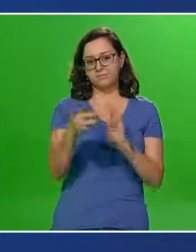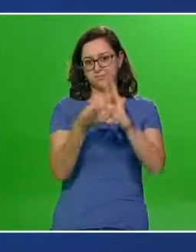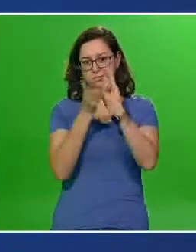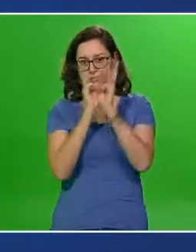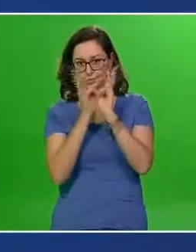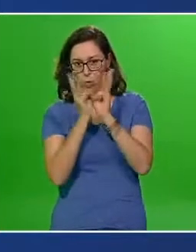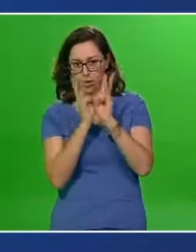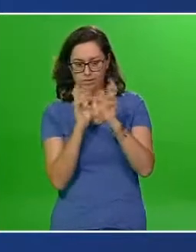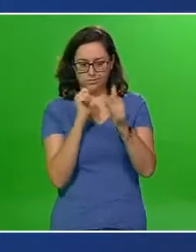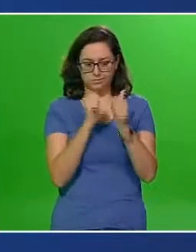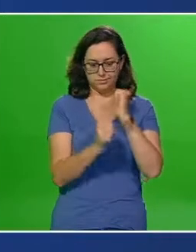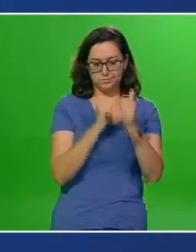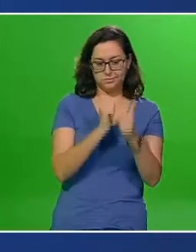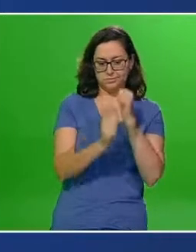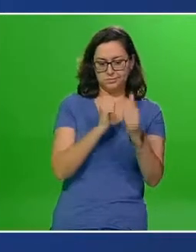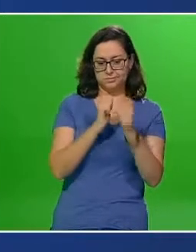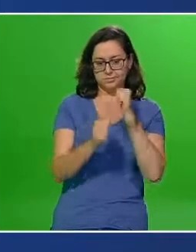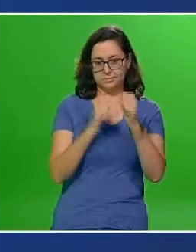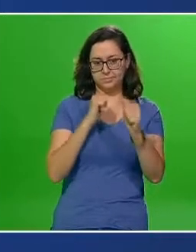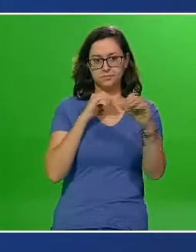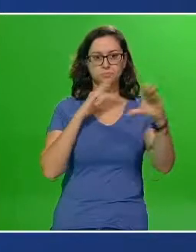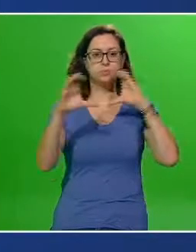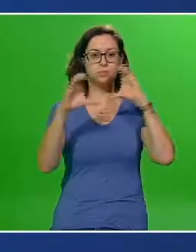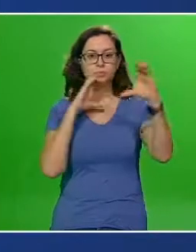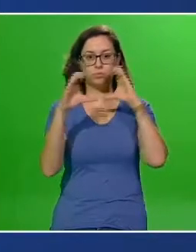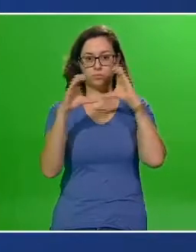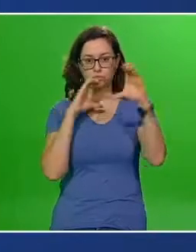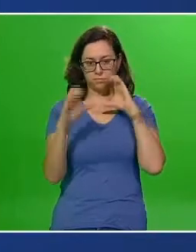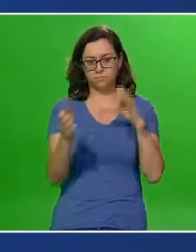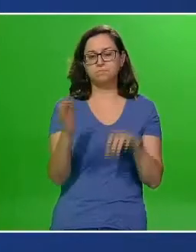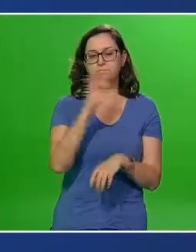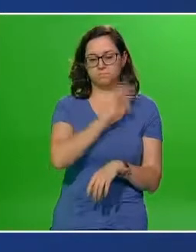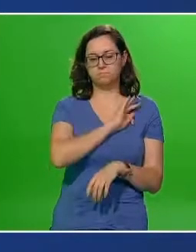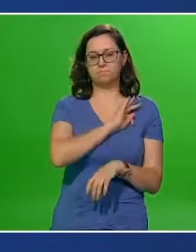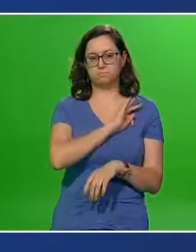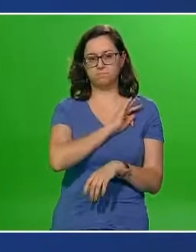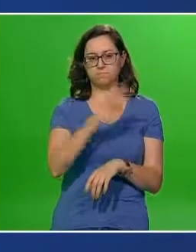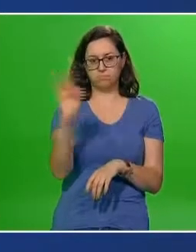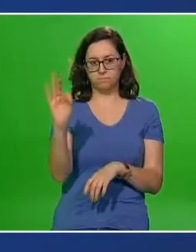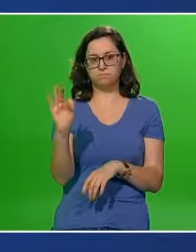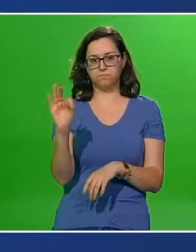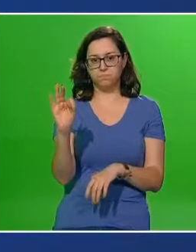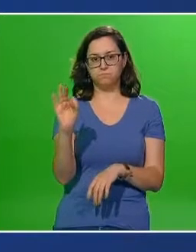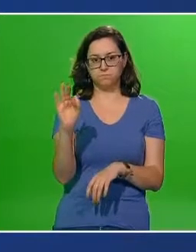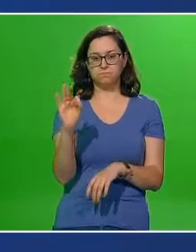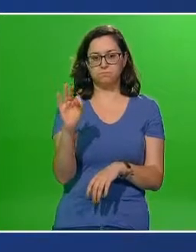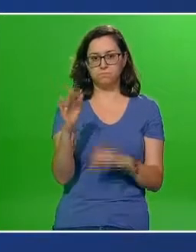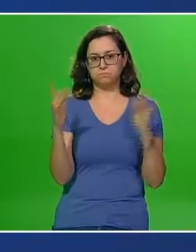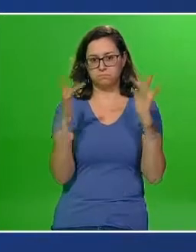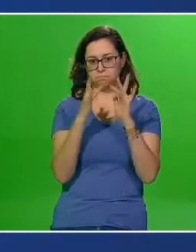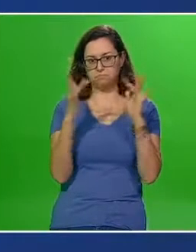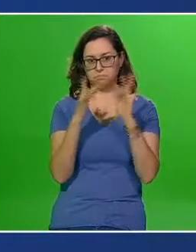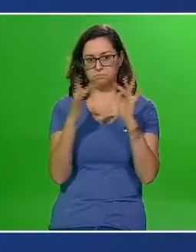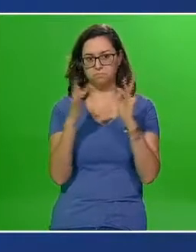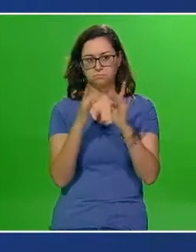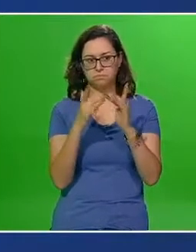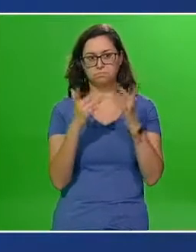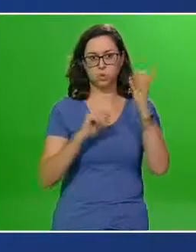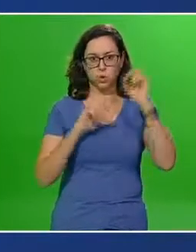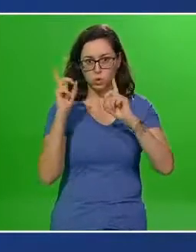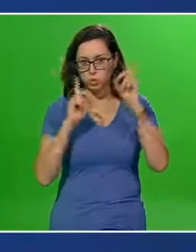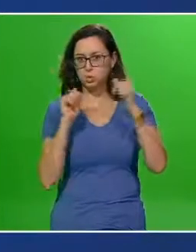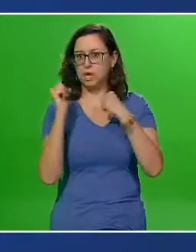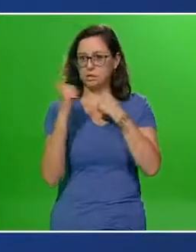es esta modalidad en que por medio de WhatsApp pueden tener una interacción